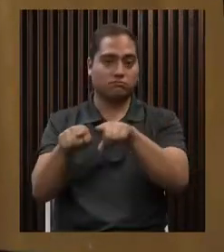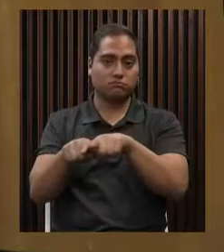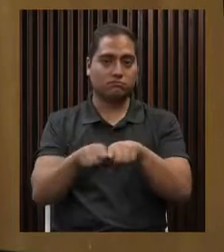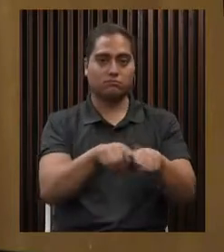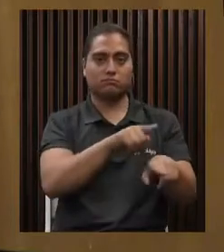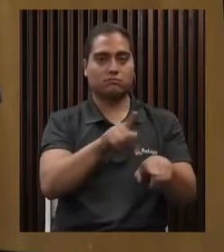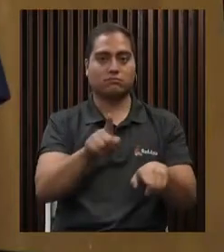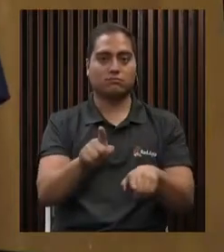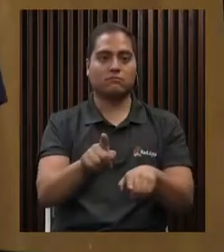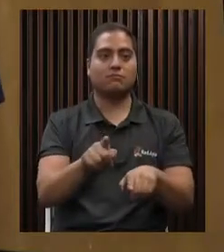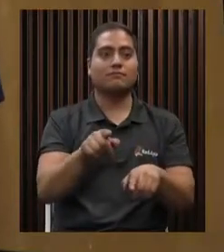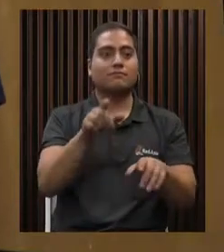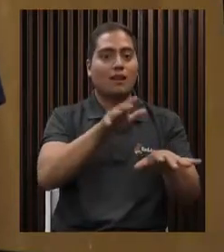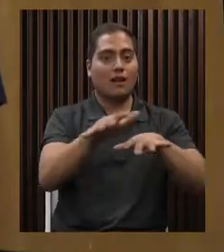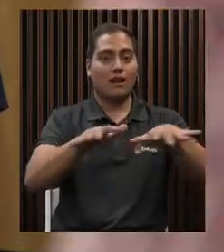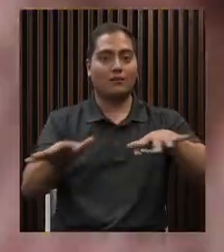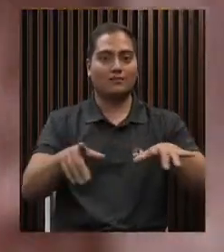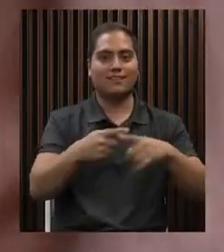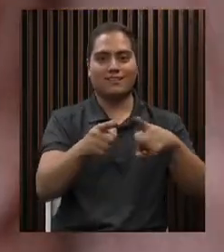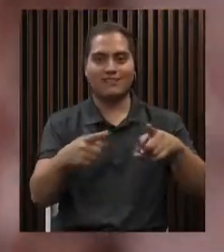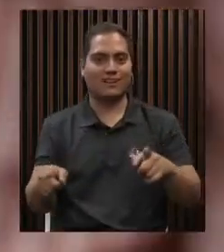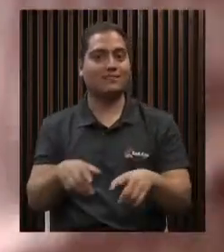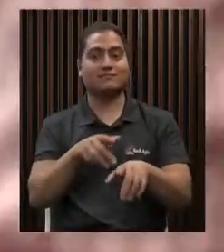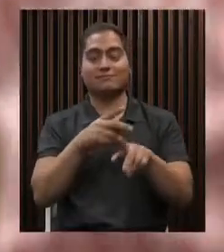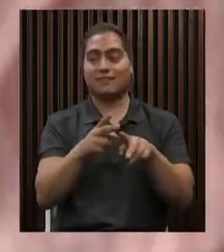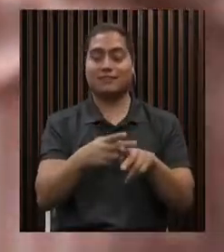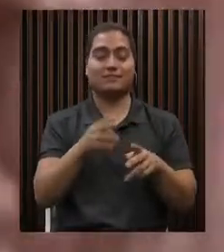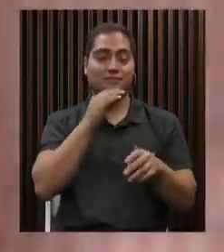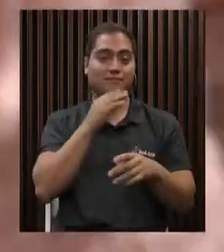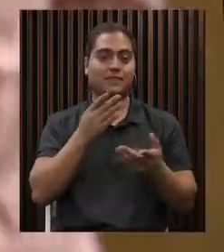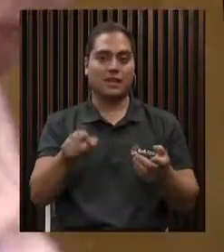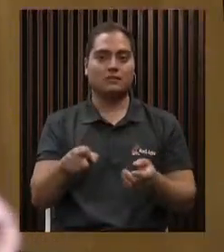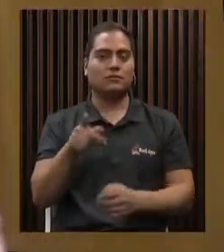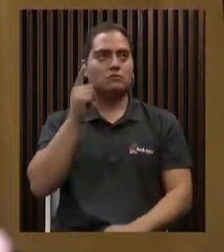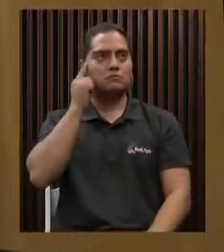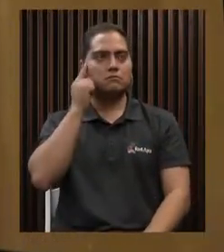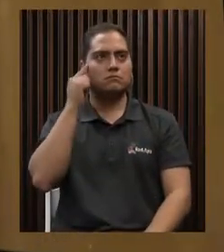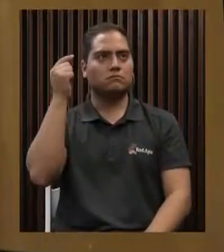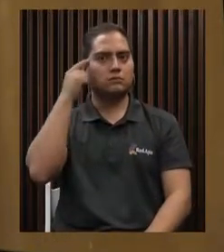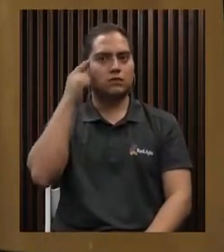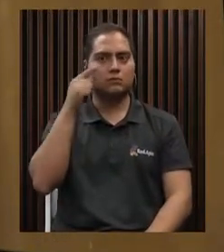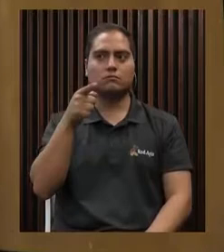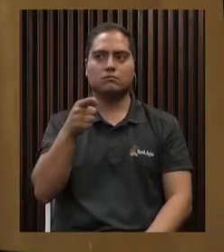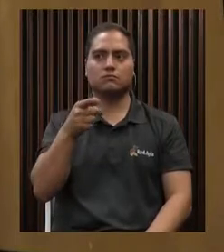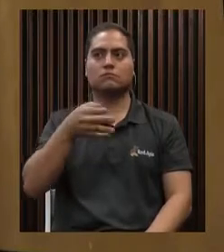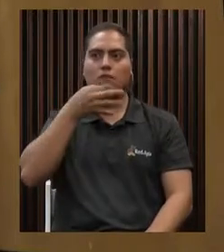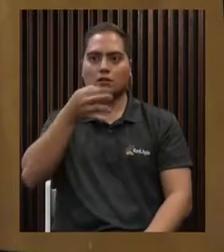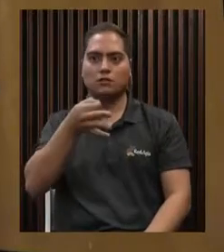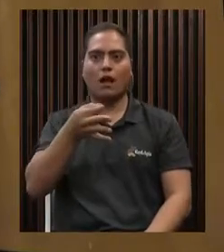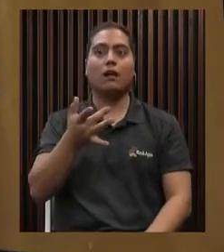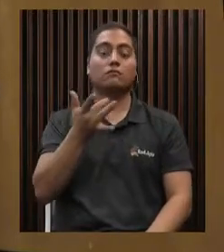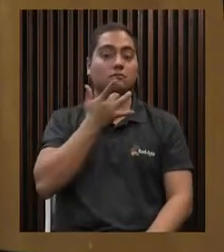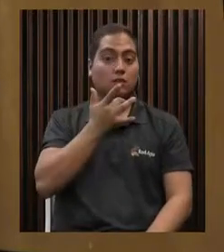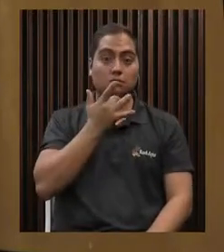diferente. Eso suena simple, y en realidad podría ser simple, pero si no tiene y no ha vivido la